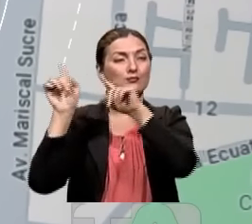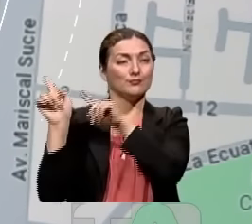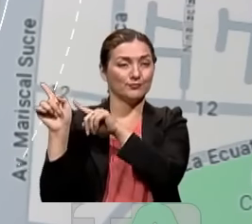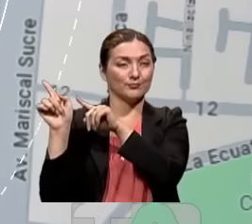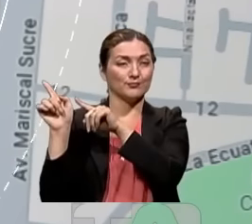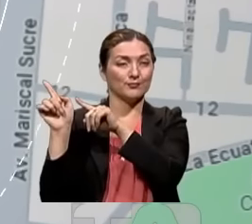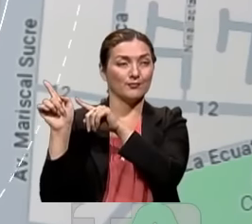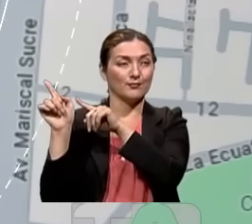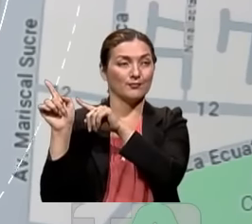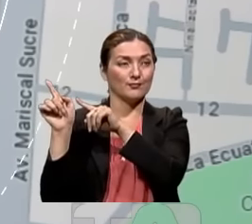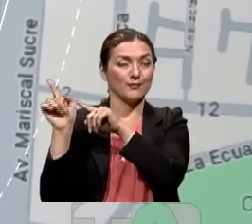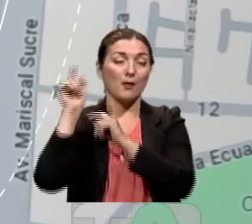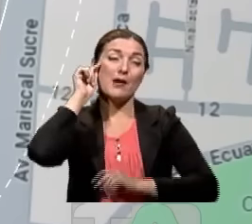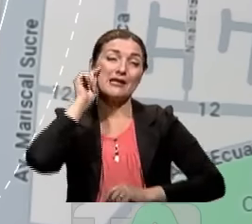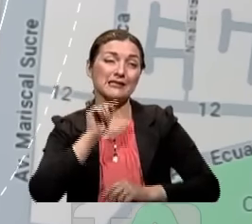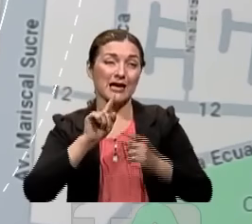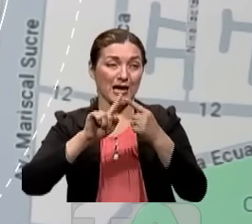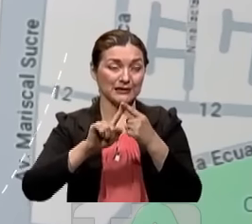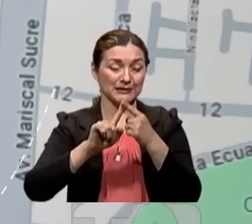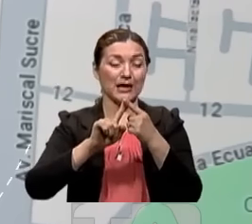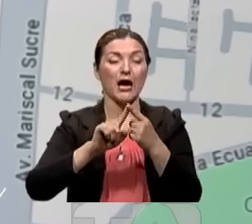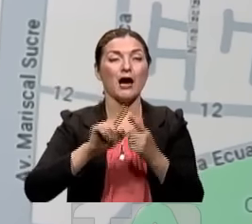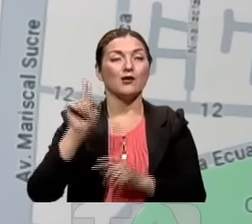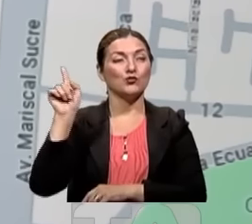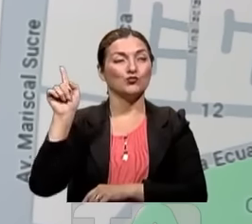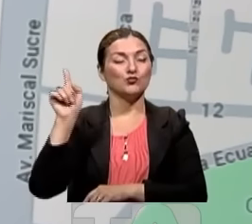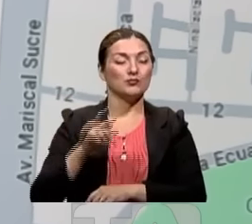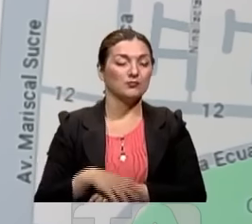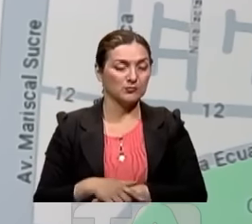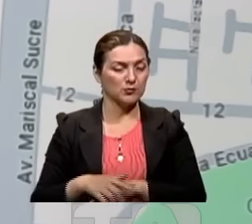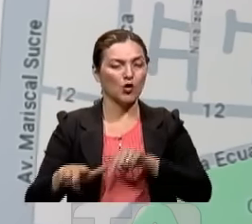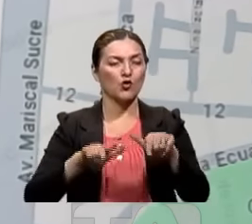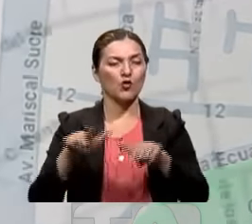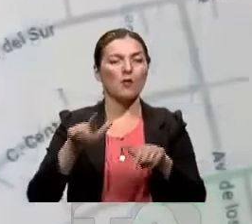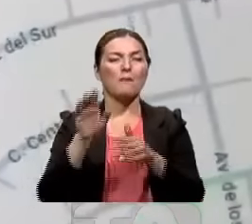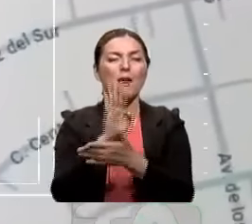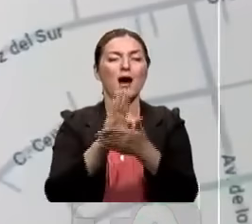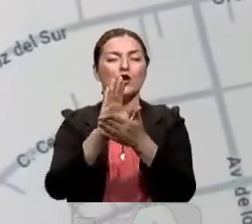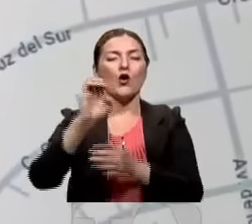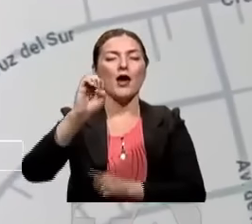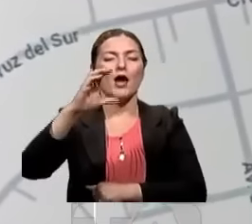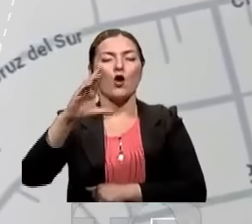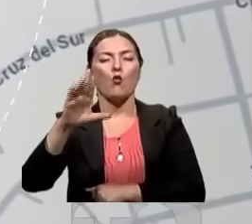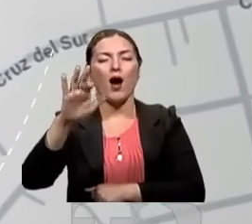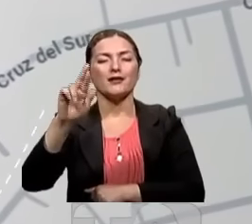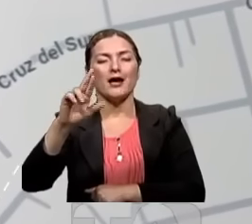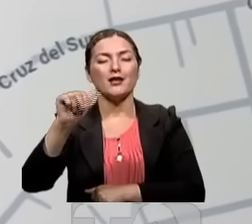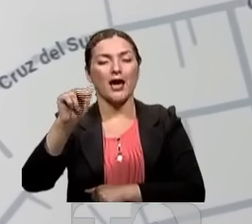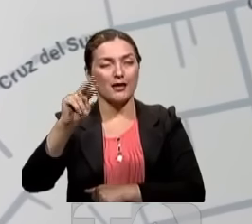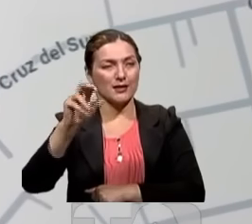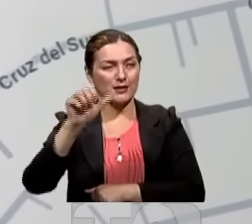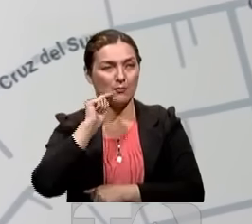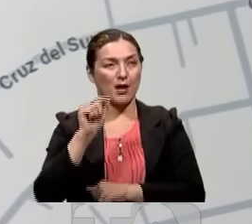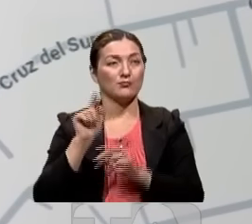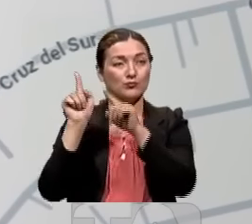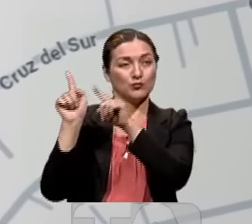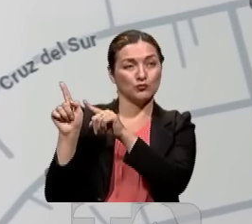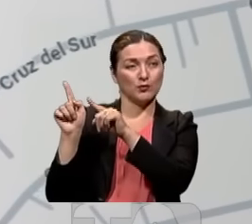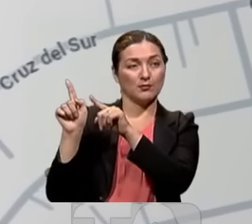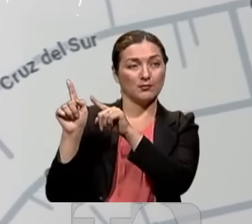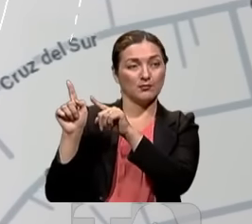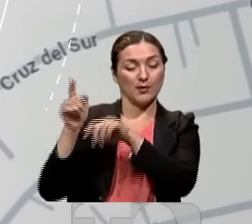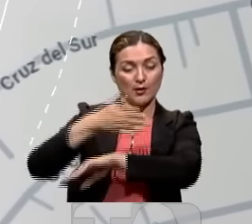Uzcategui, desde la Mariscal Sucre hasta la Francisco Becerra, en el sector de la Ecuatoriana. Mientras que en la Armenia, la rehabilitación vial se centra en la